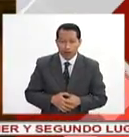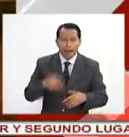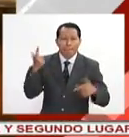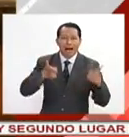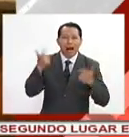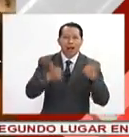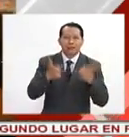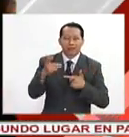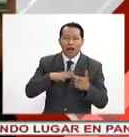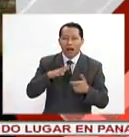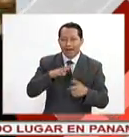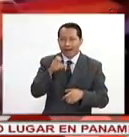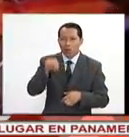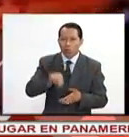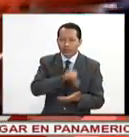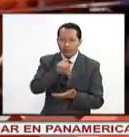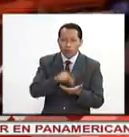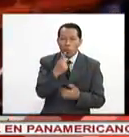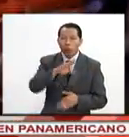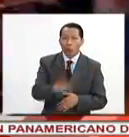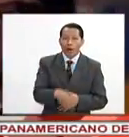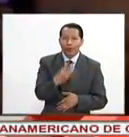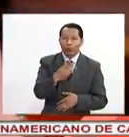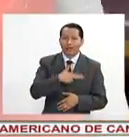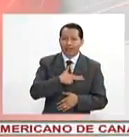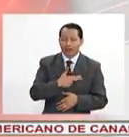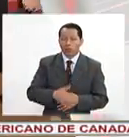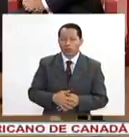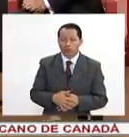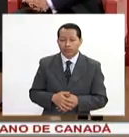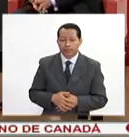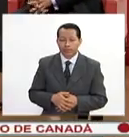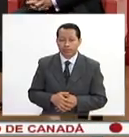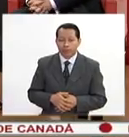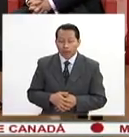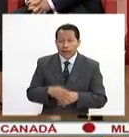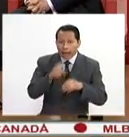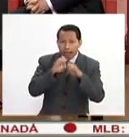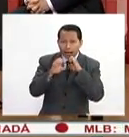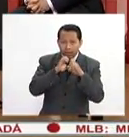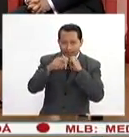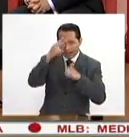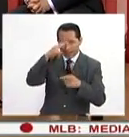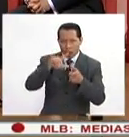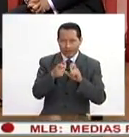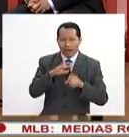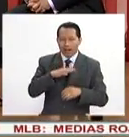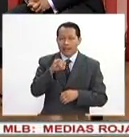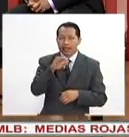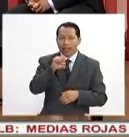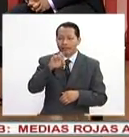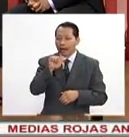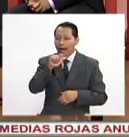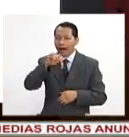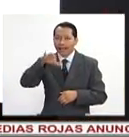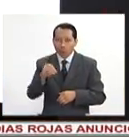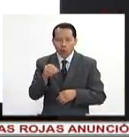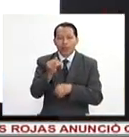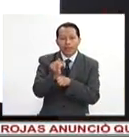Balacera en el centro de Cancún deja un muerto y 3 heridos. En entrevista para México al Día, Inés Carrasco